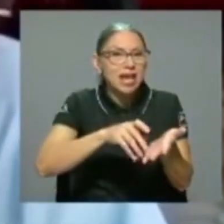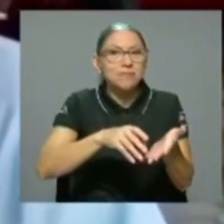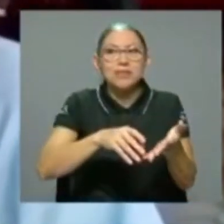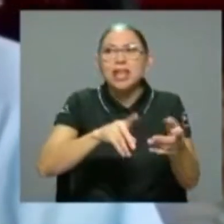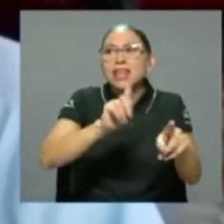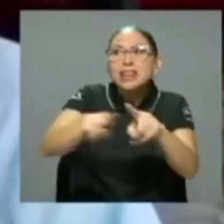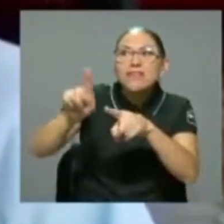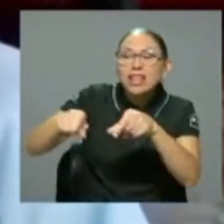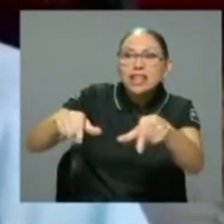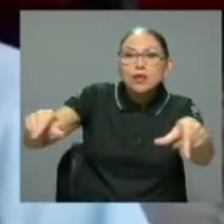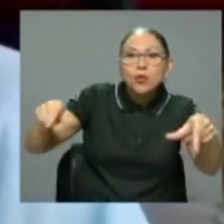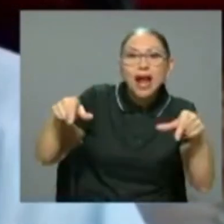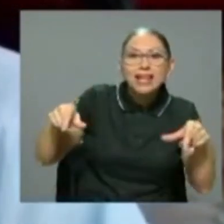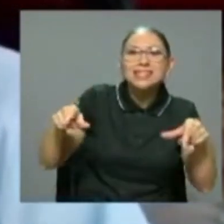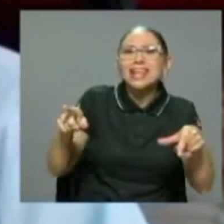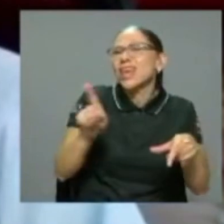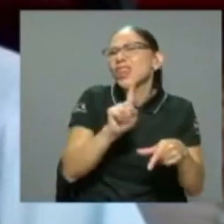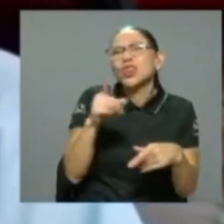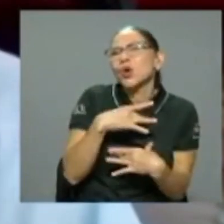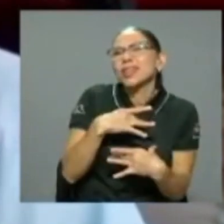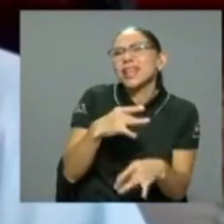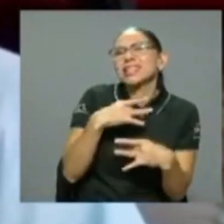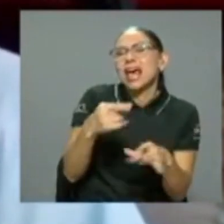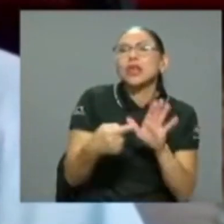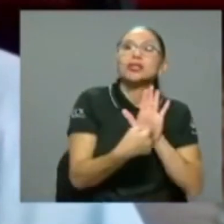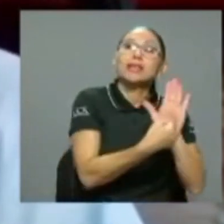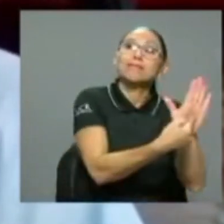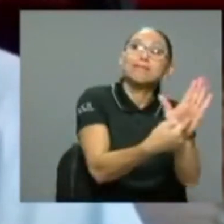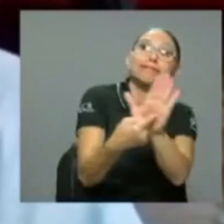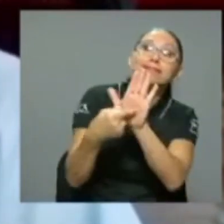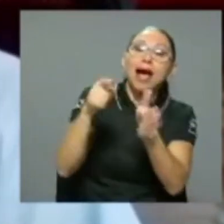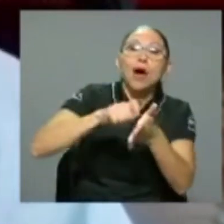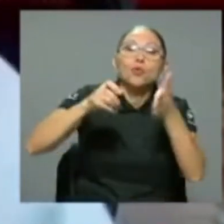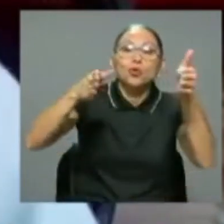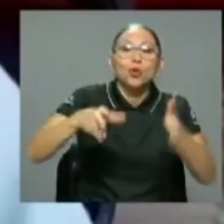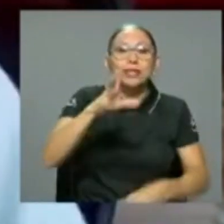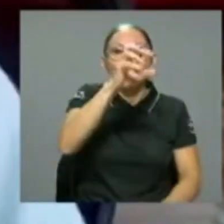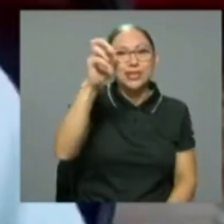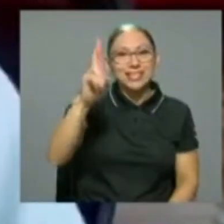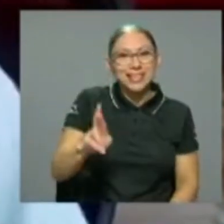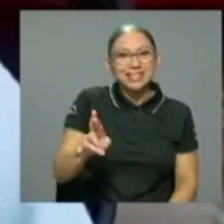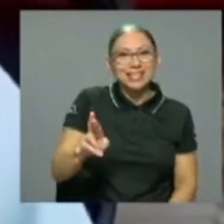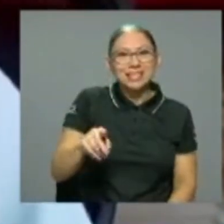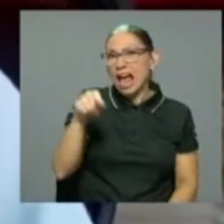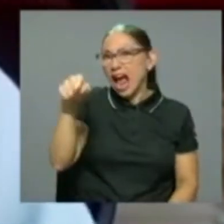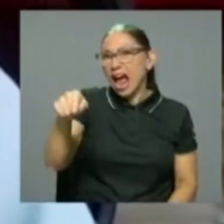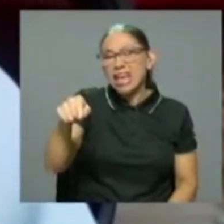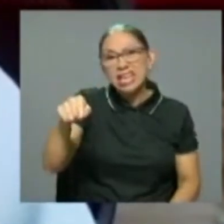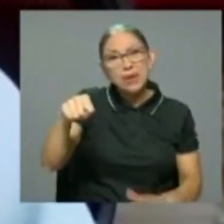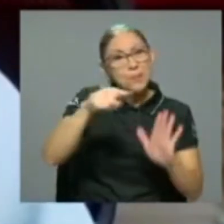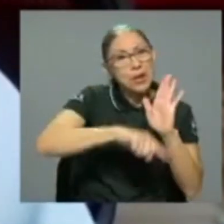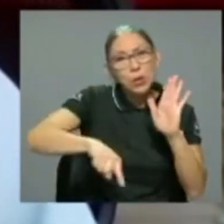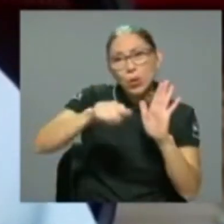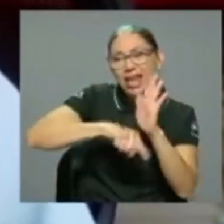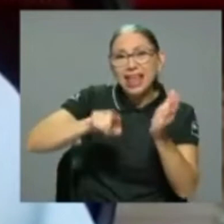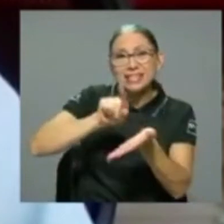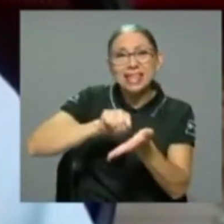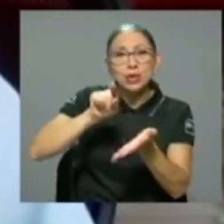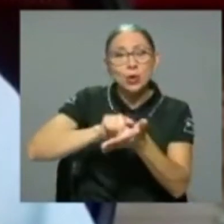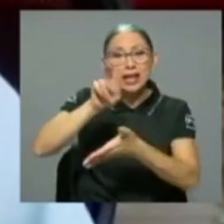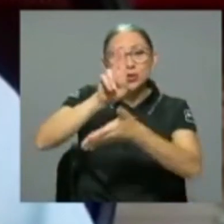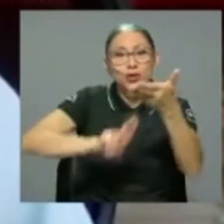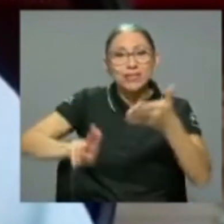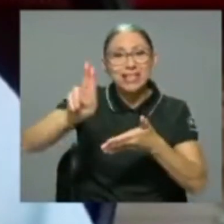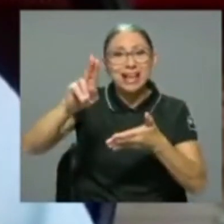costarricenses, y ahí eran perjudicadas las editoriales universitarias porque eran muy parcos en aceptar libros de